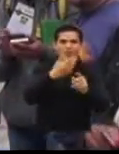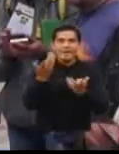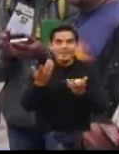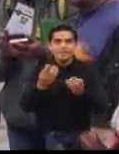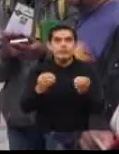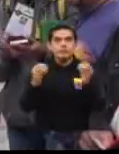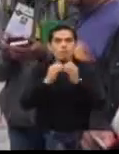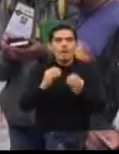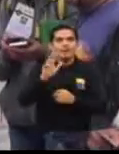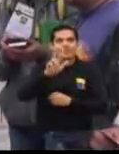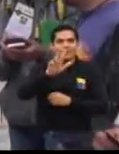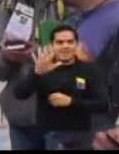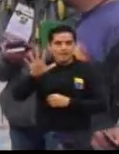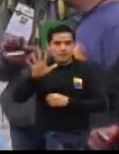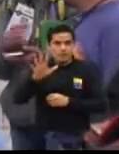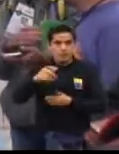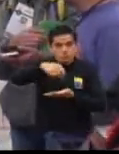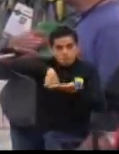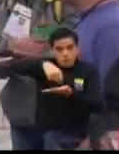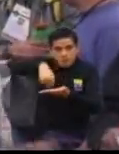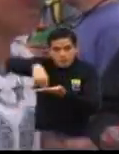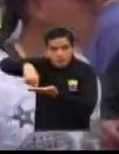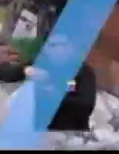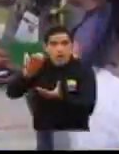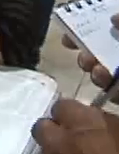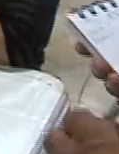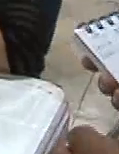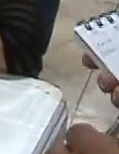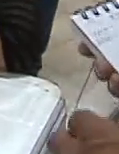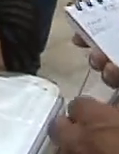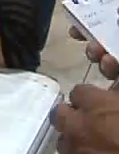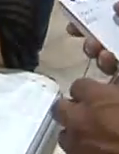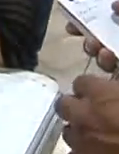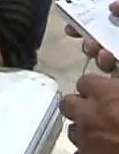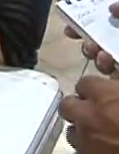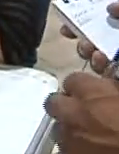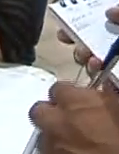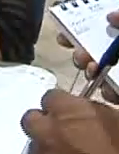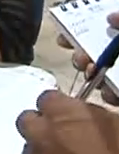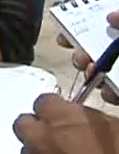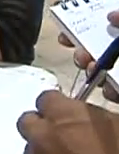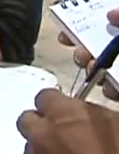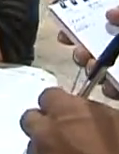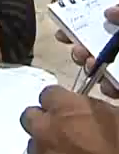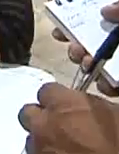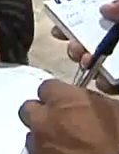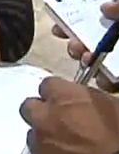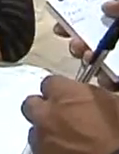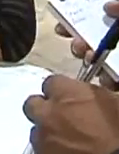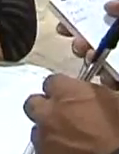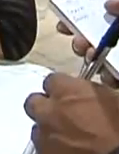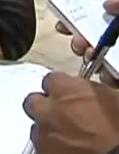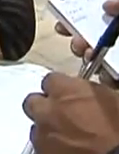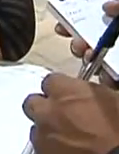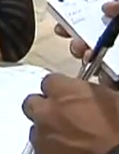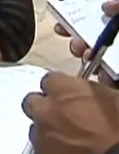las actas en cada una de las mesas y no ha habido ningún tipo de novedad. El 97% de los recintos electorales contó con la